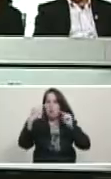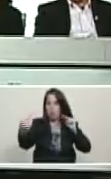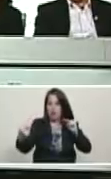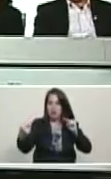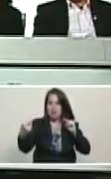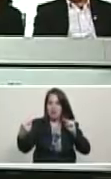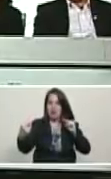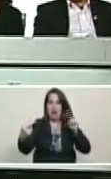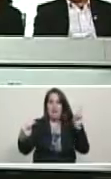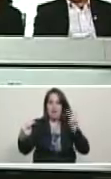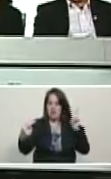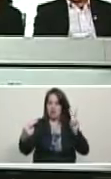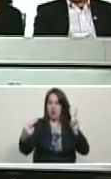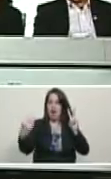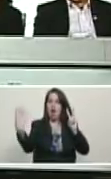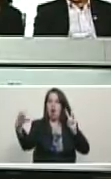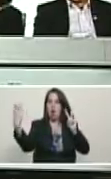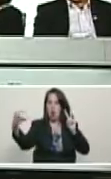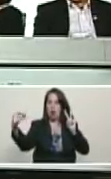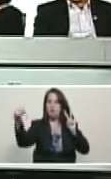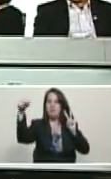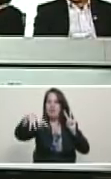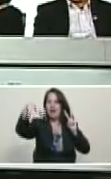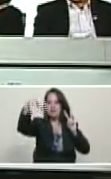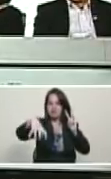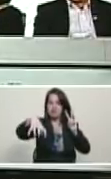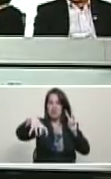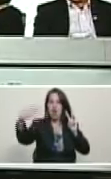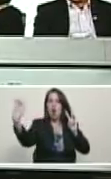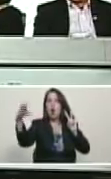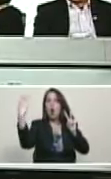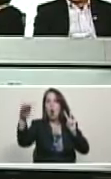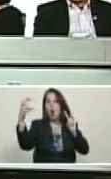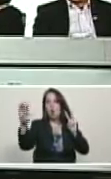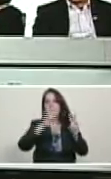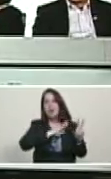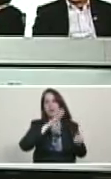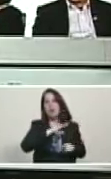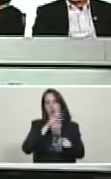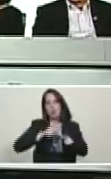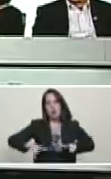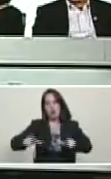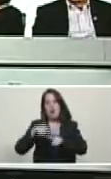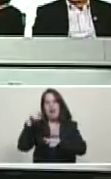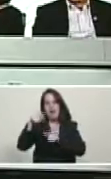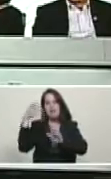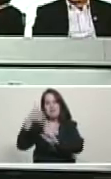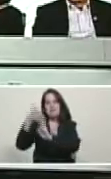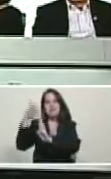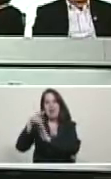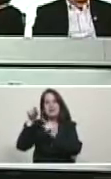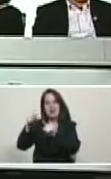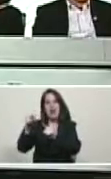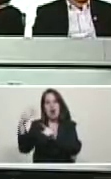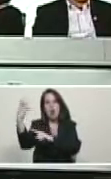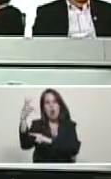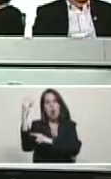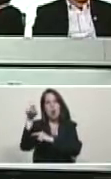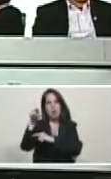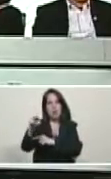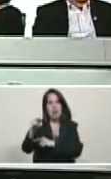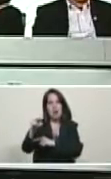bolívar que une a cúcuta y san antonio del táchira es el puente y la zona limítrofe